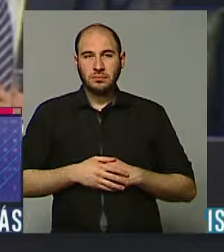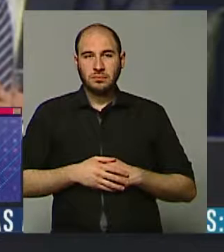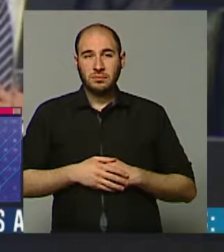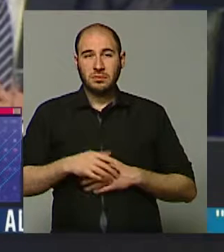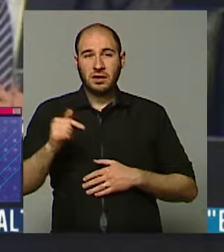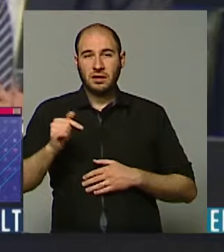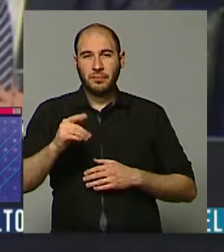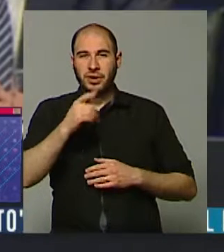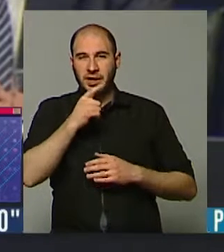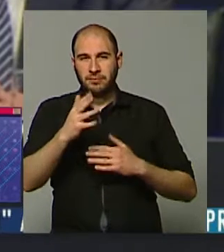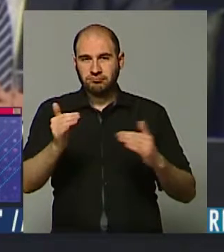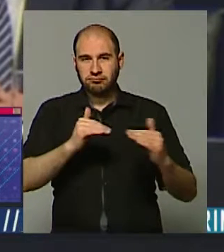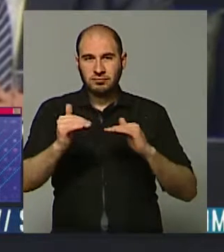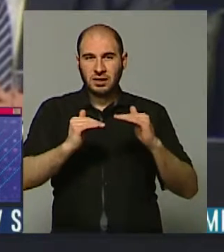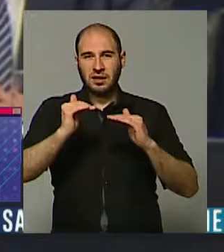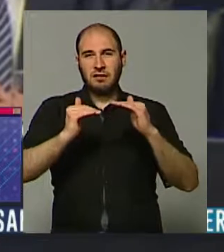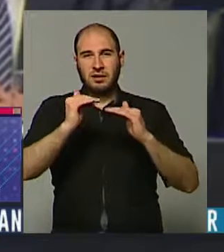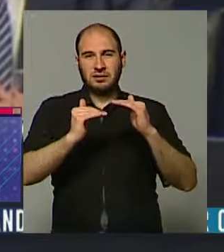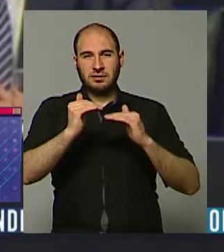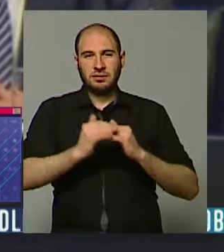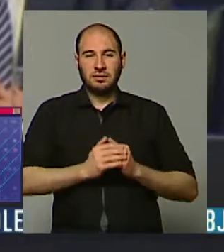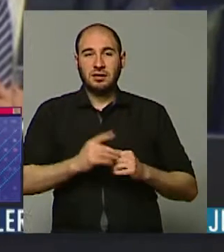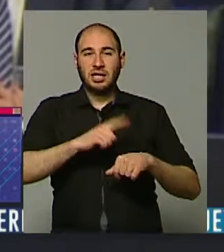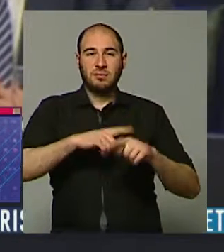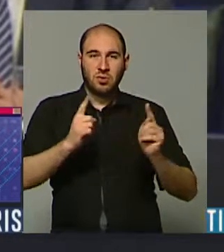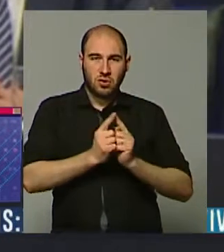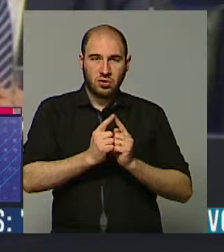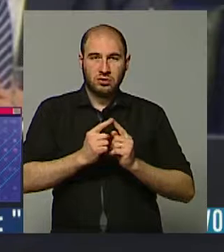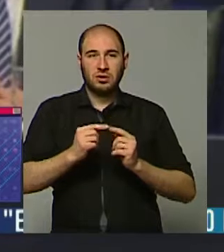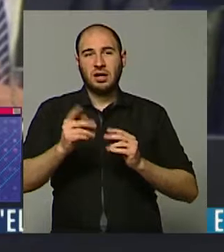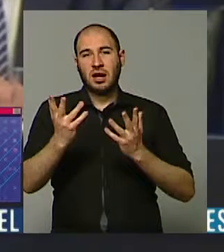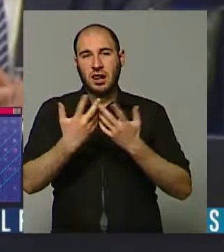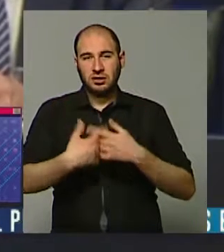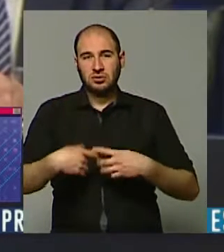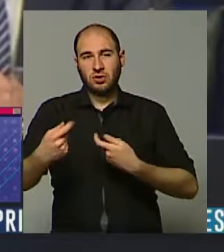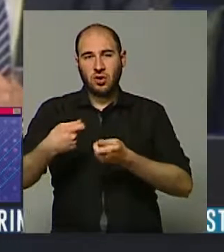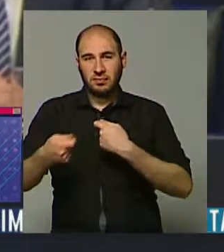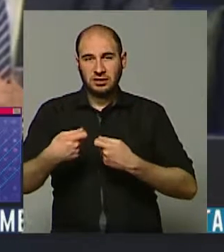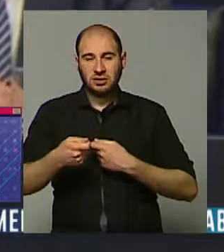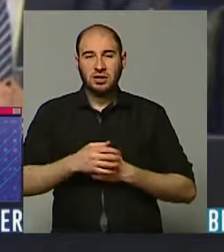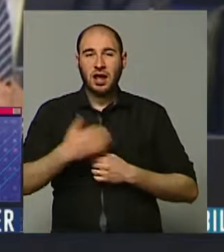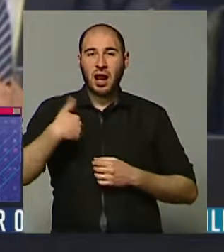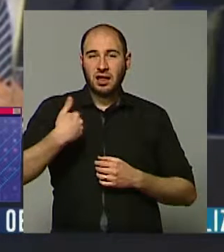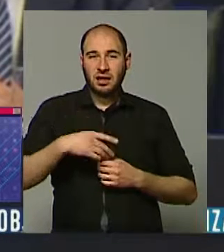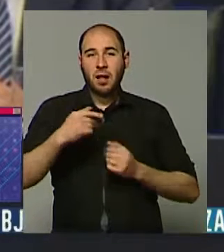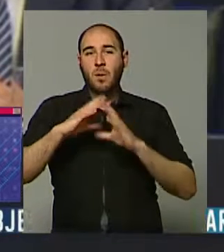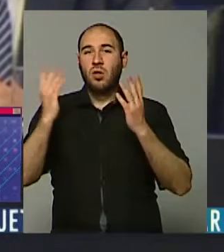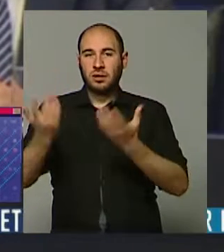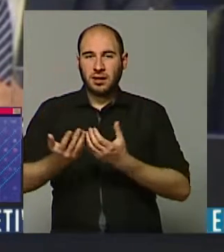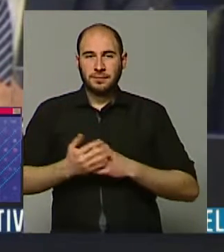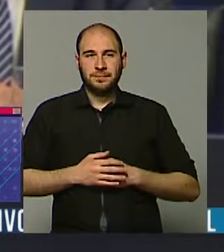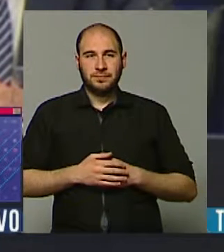definido como aquel que balancea, equilibra intertemporalmente la relación comercial y financiera de Argentina con el resto del